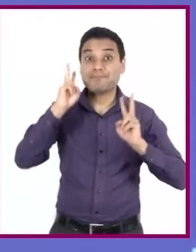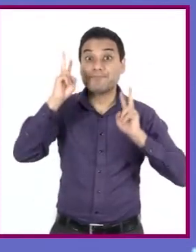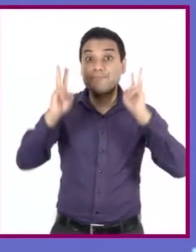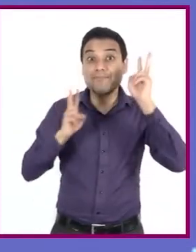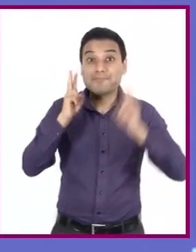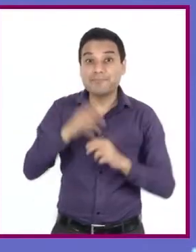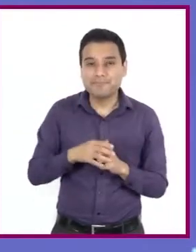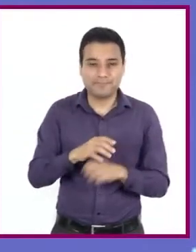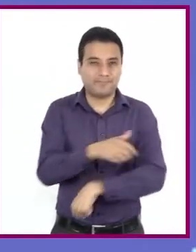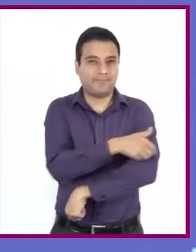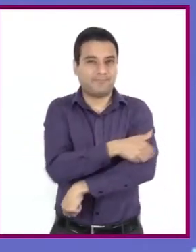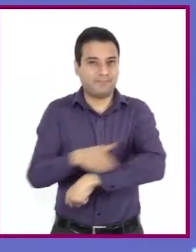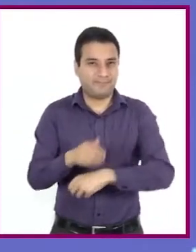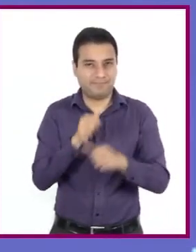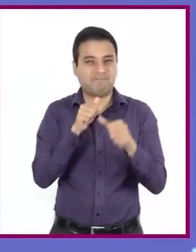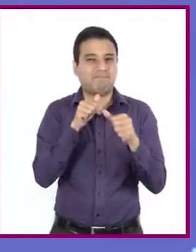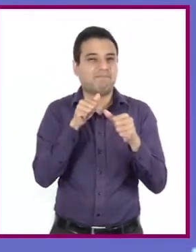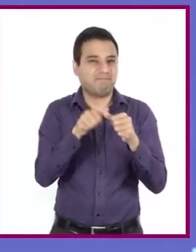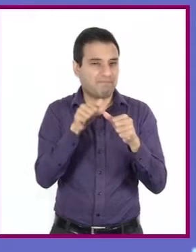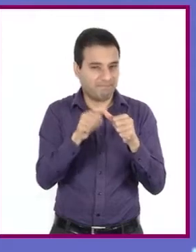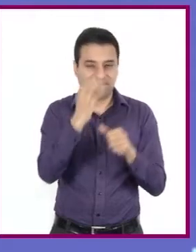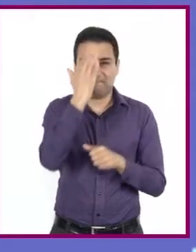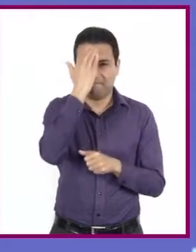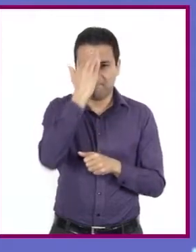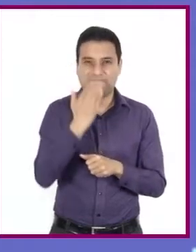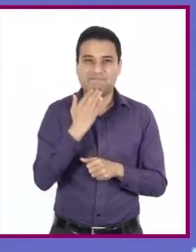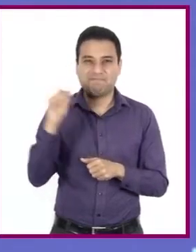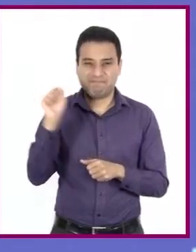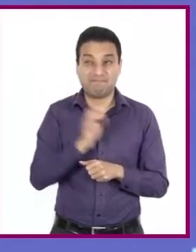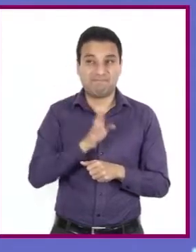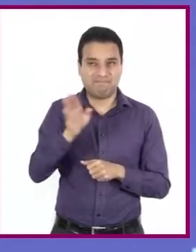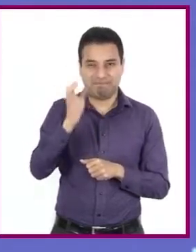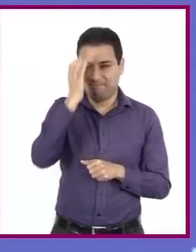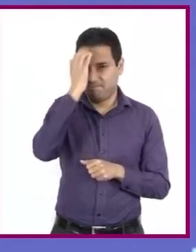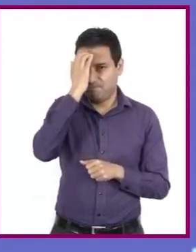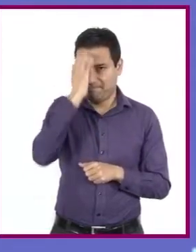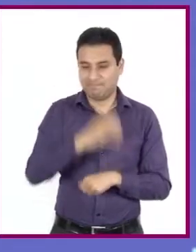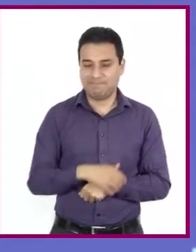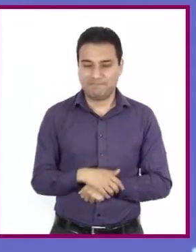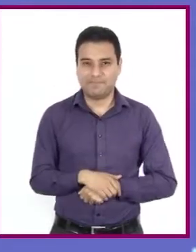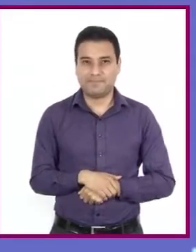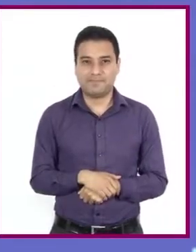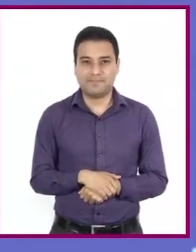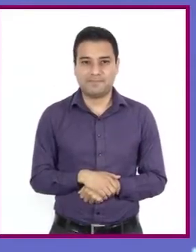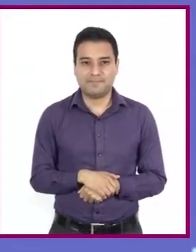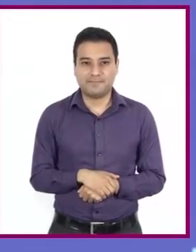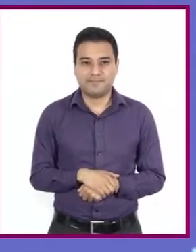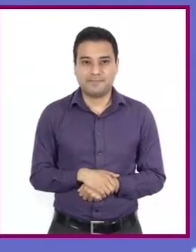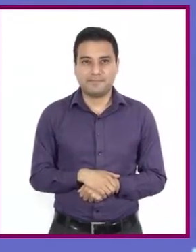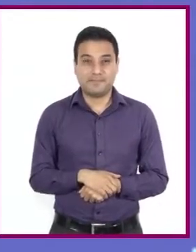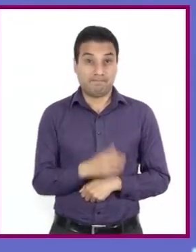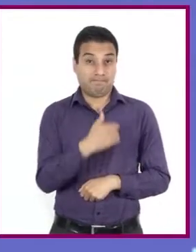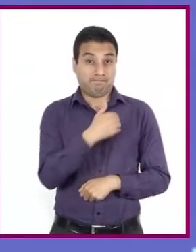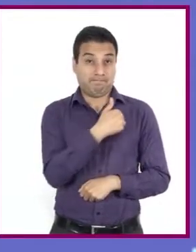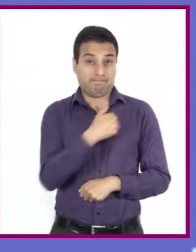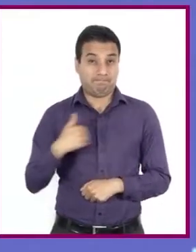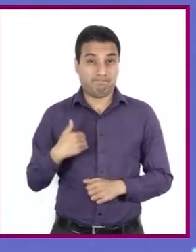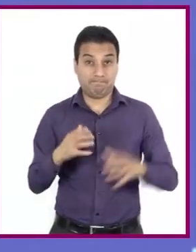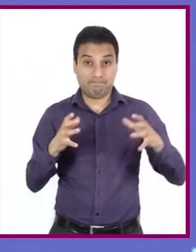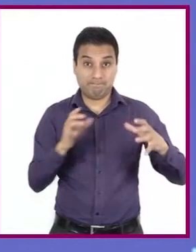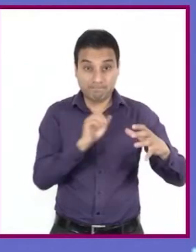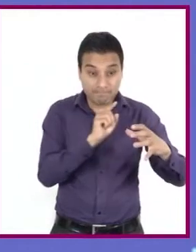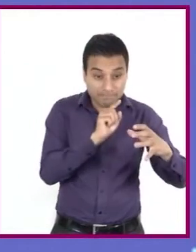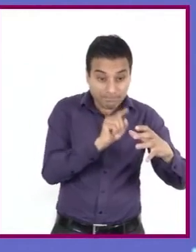las familias de letras más famosas e influyentes en el medio tipográfico. Sus integrantes se parecen mucho entre